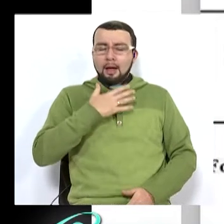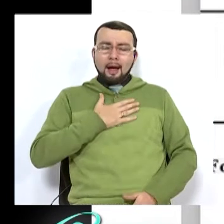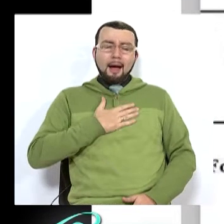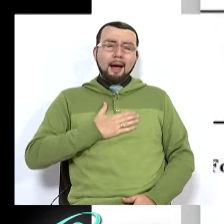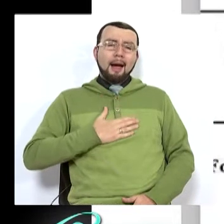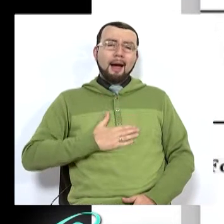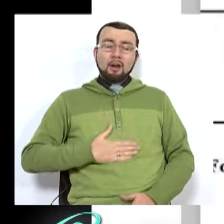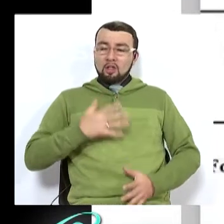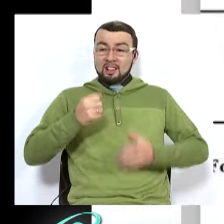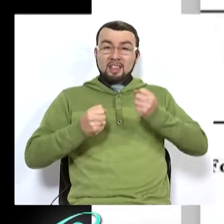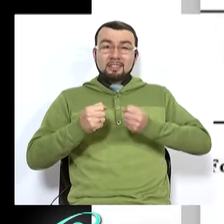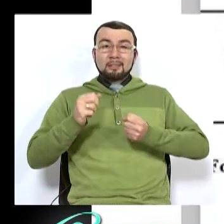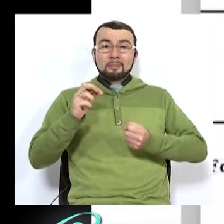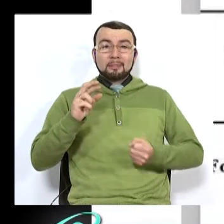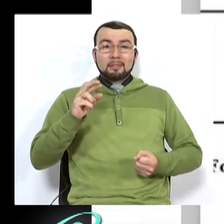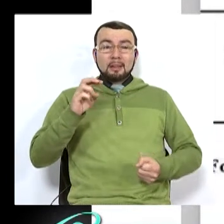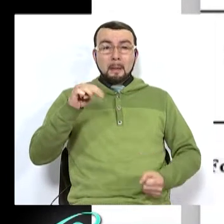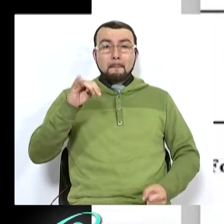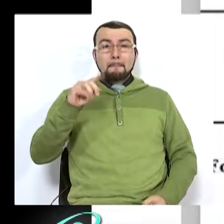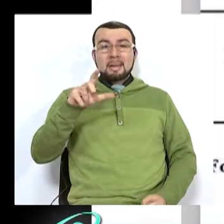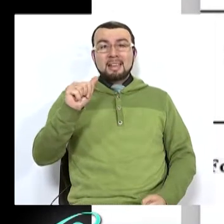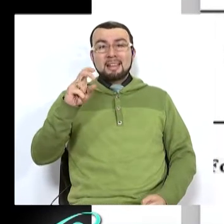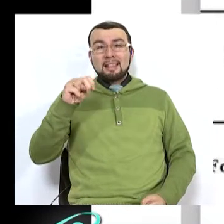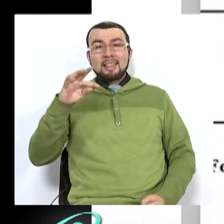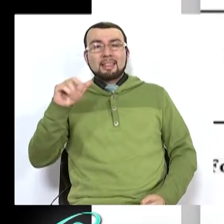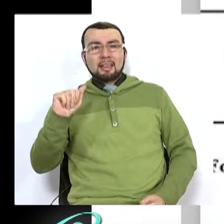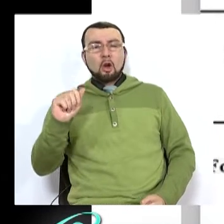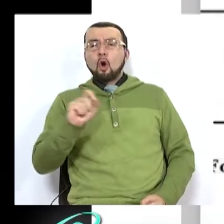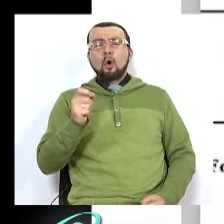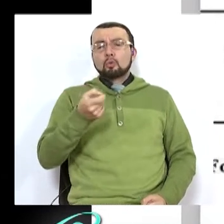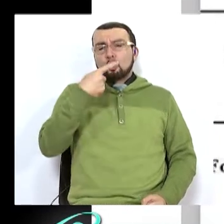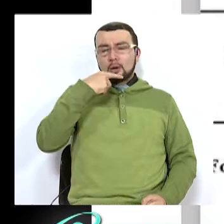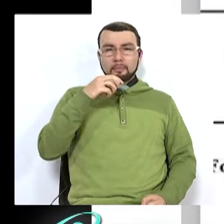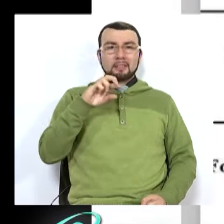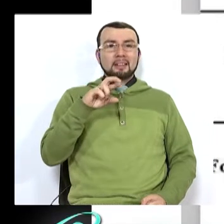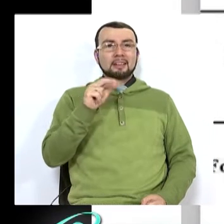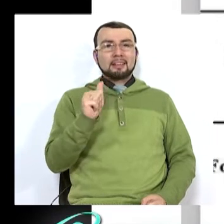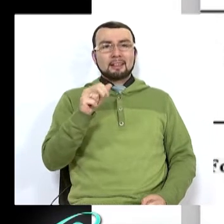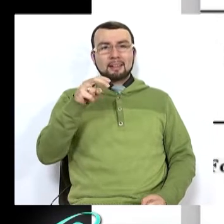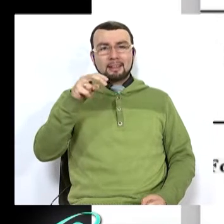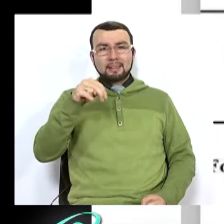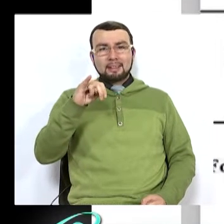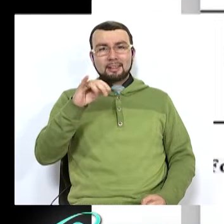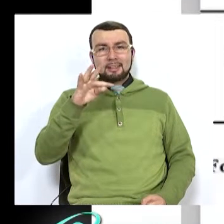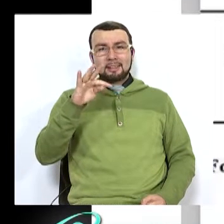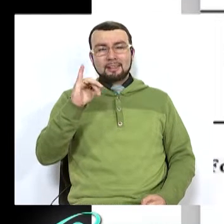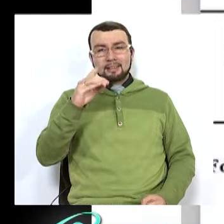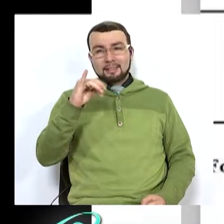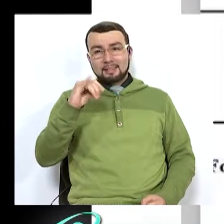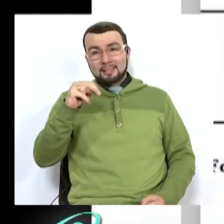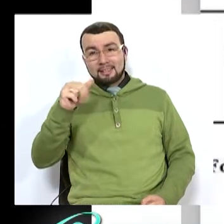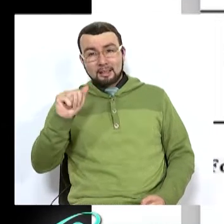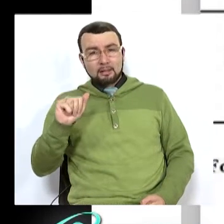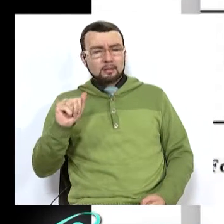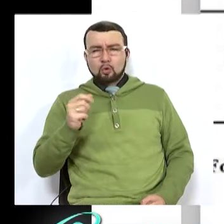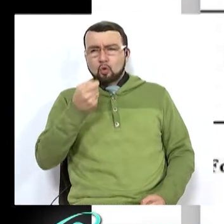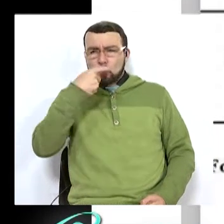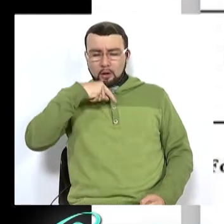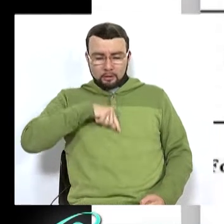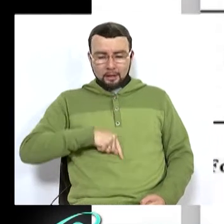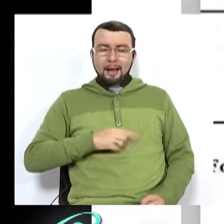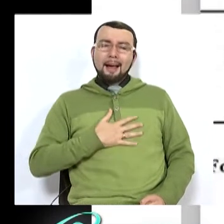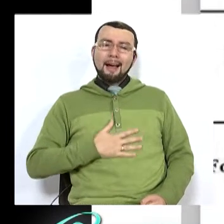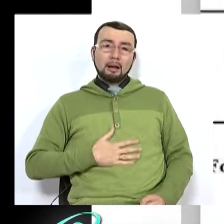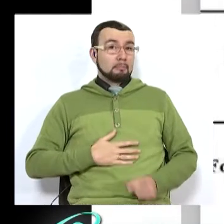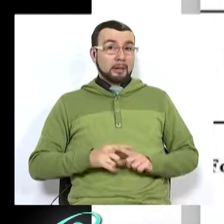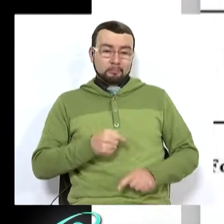milanta, tómese la ranitidina, tómese el omeprazol y luego termina en una situación caótica